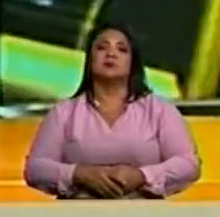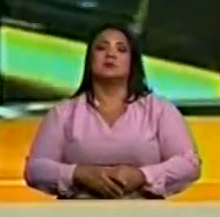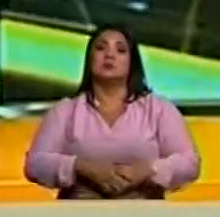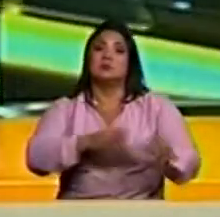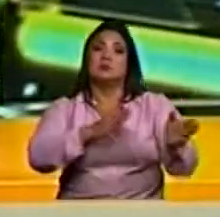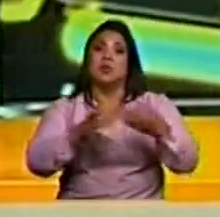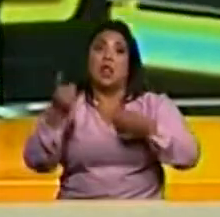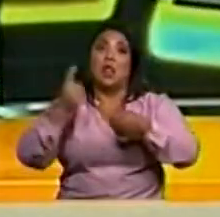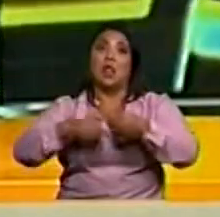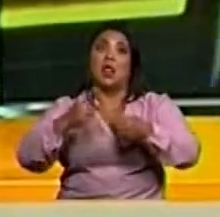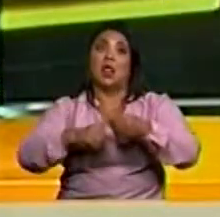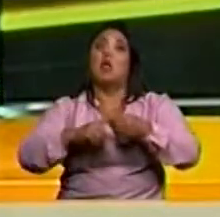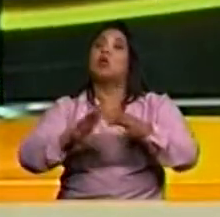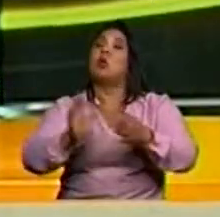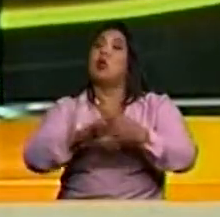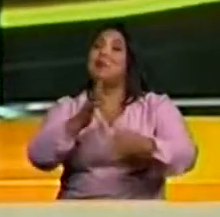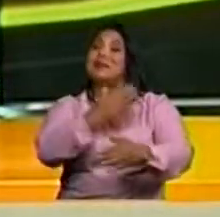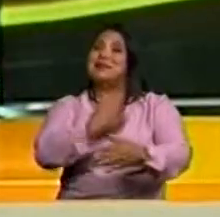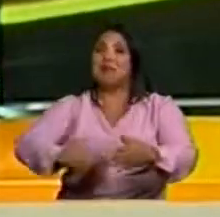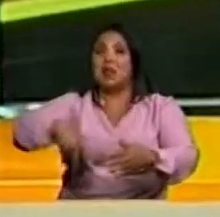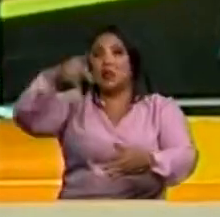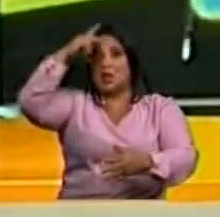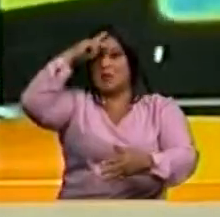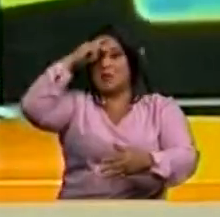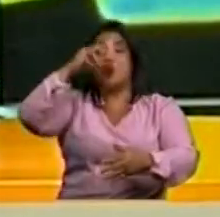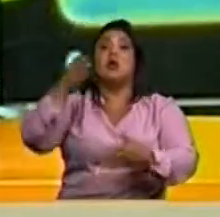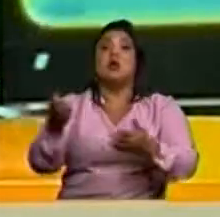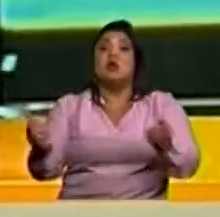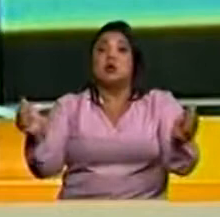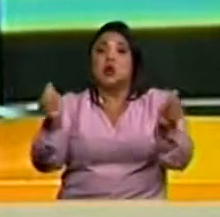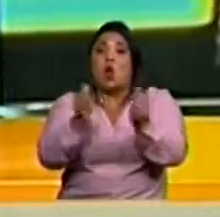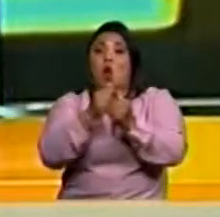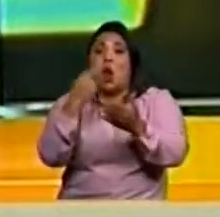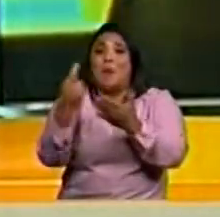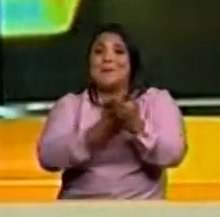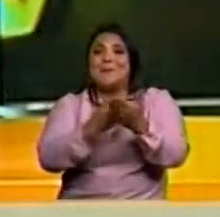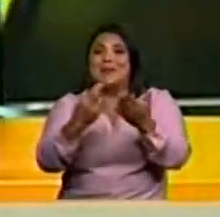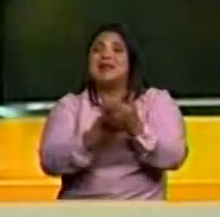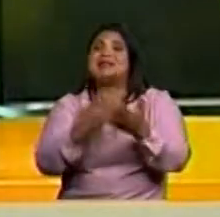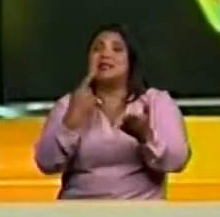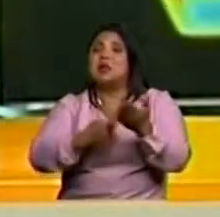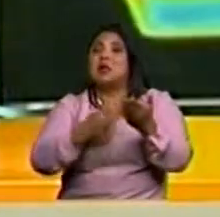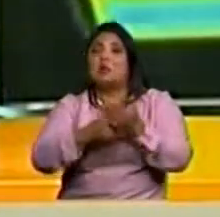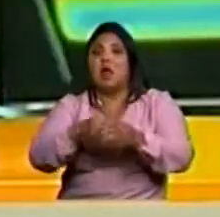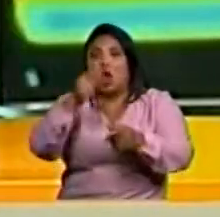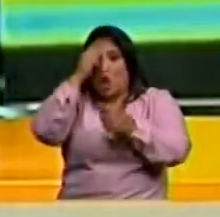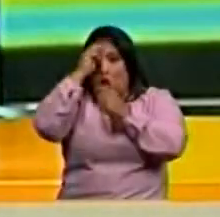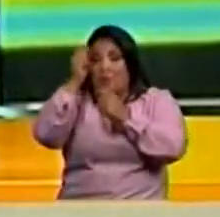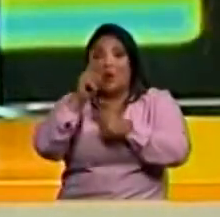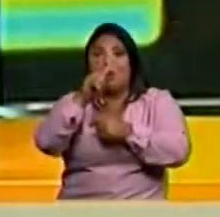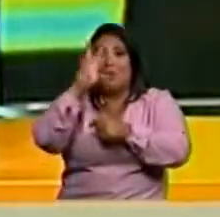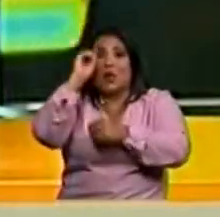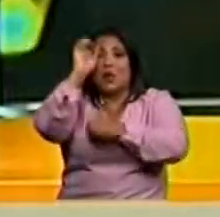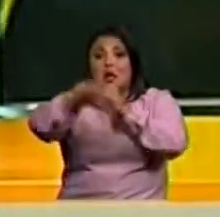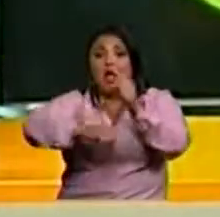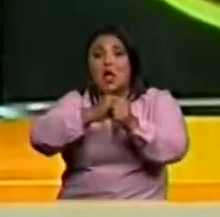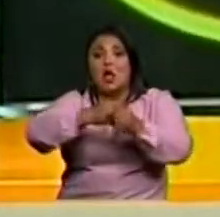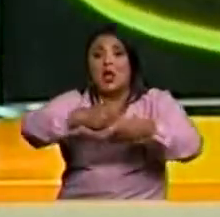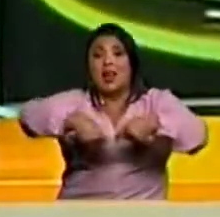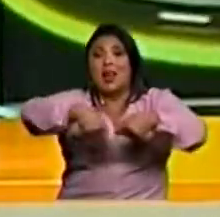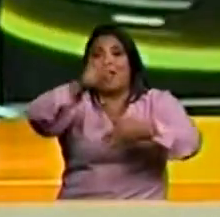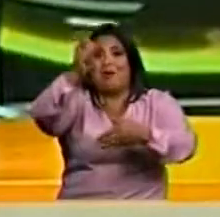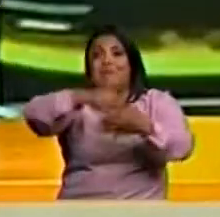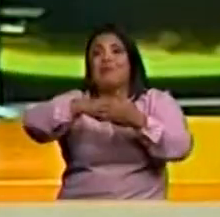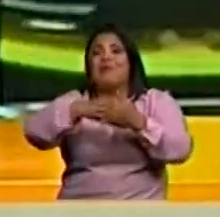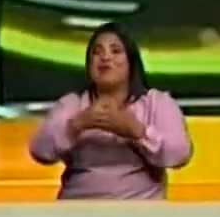En Quito, el mandatario del Perú, Martín Vizcarra, se reunió con el presidente, Lenín Moreno, en conmemoración a los 20 años de la firma definitiva